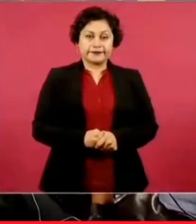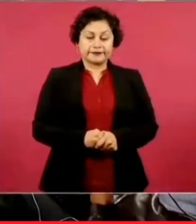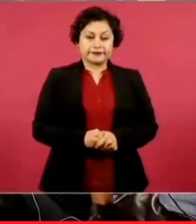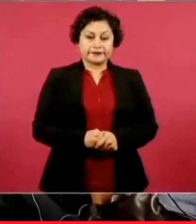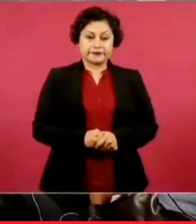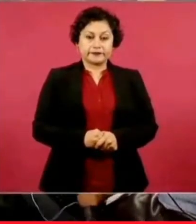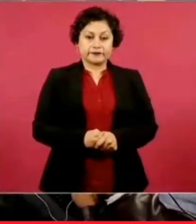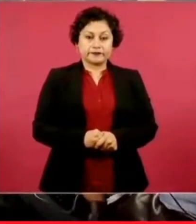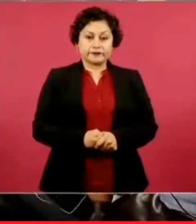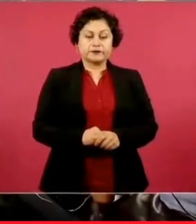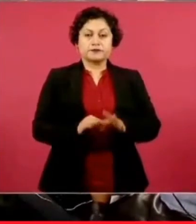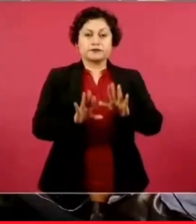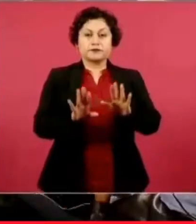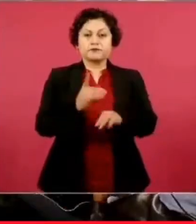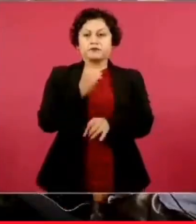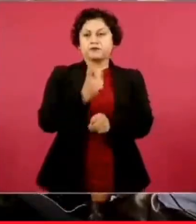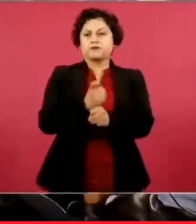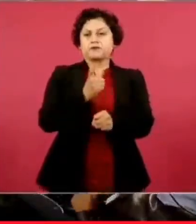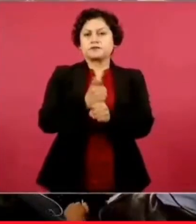cómo está el dólar.